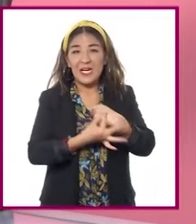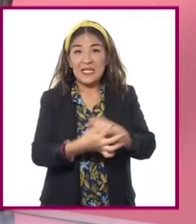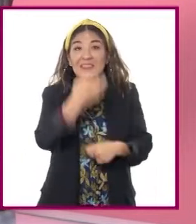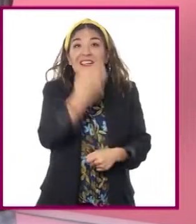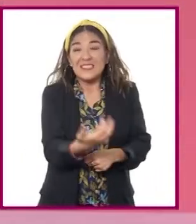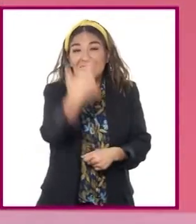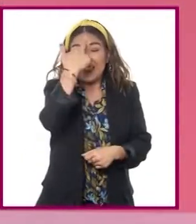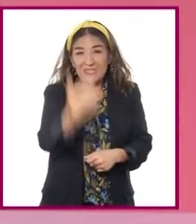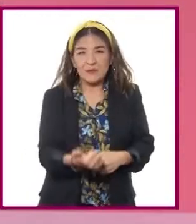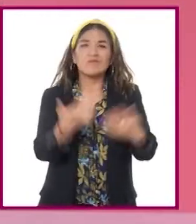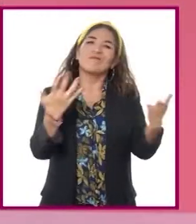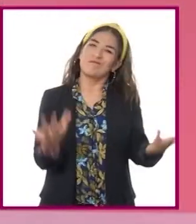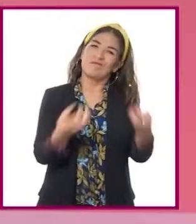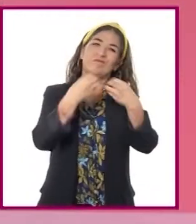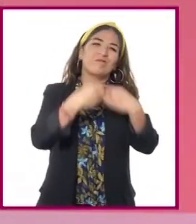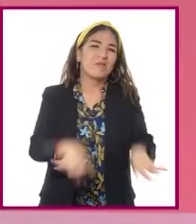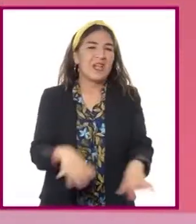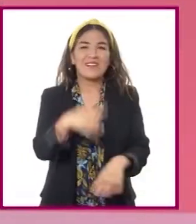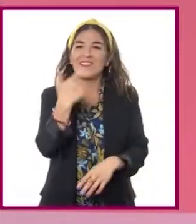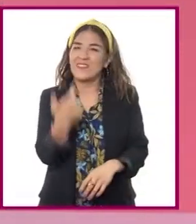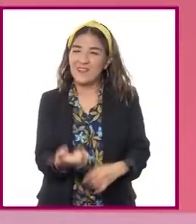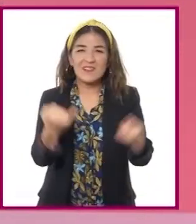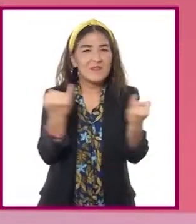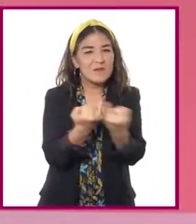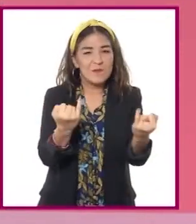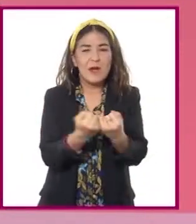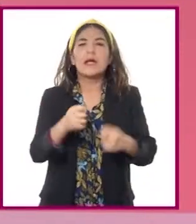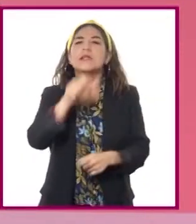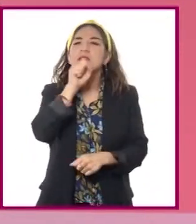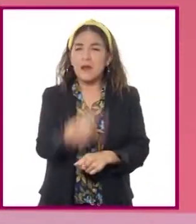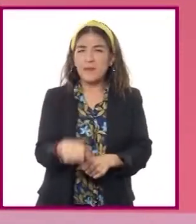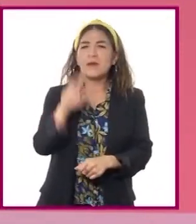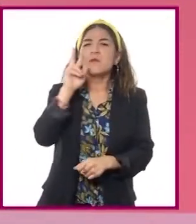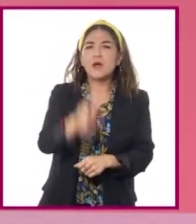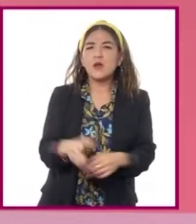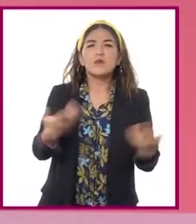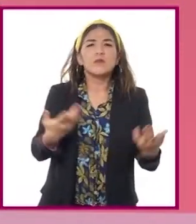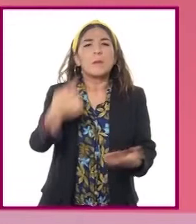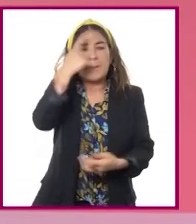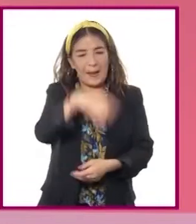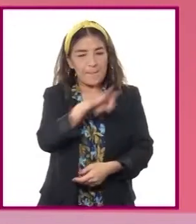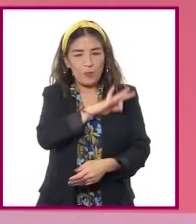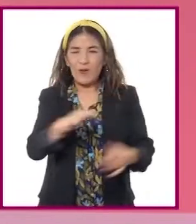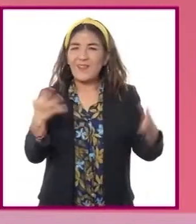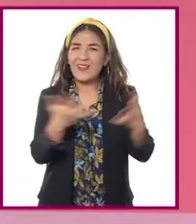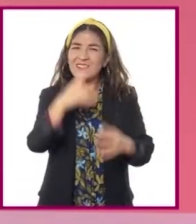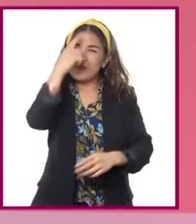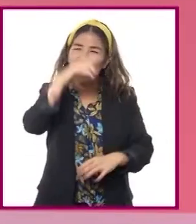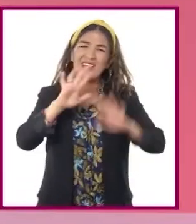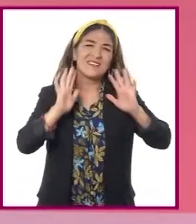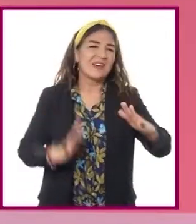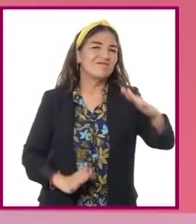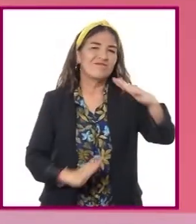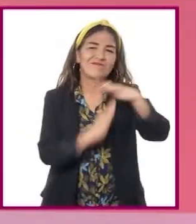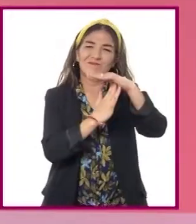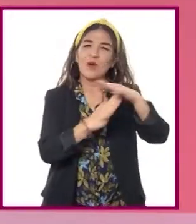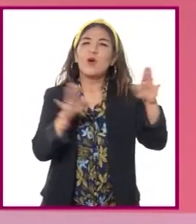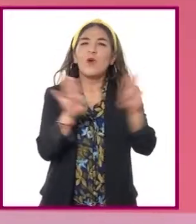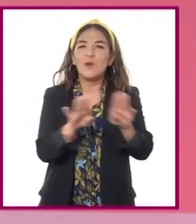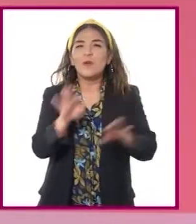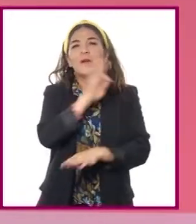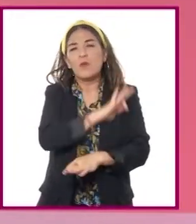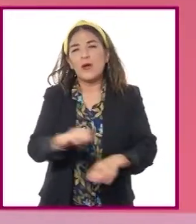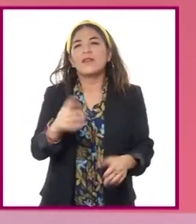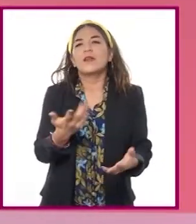resulta con grandes pérdidas económicas. Además, averiguaremos qué podemos hacer para frenarlo y propondremos alternativas